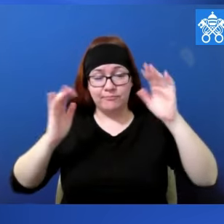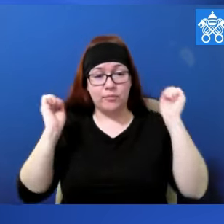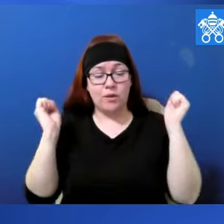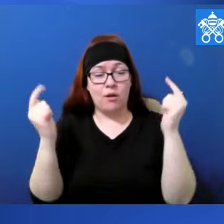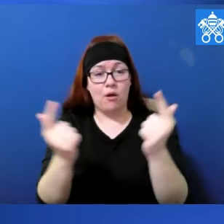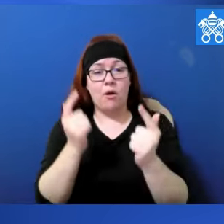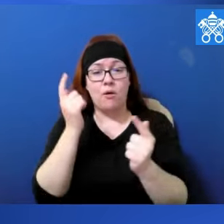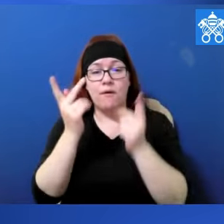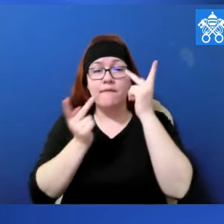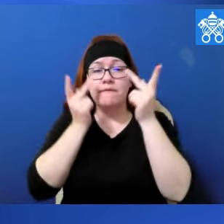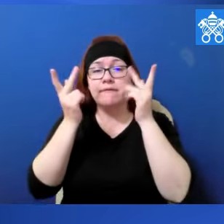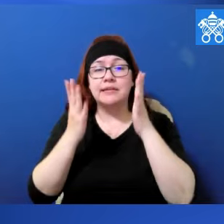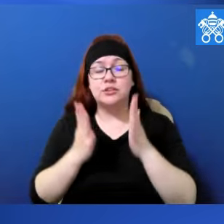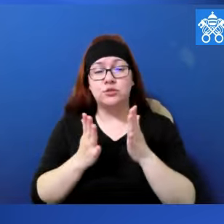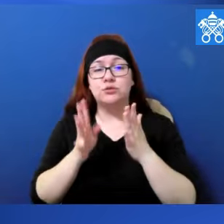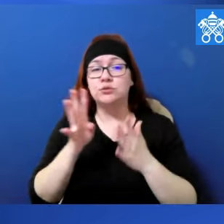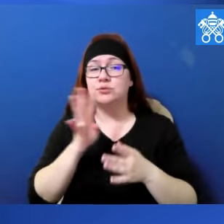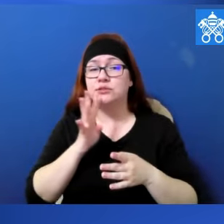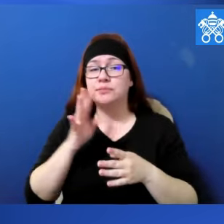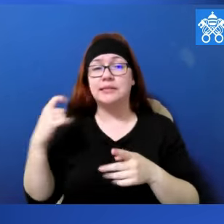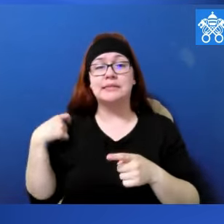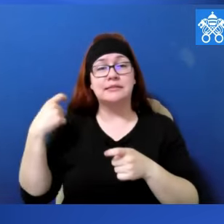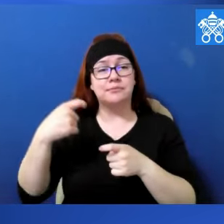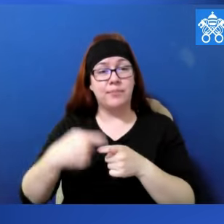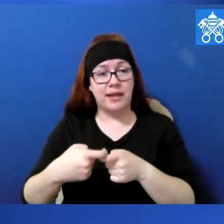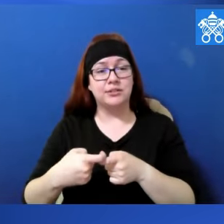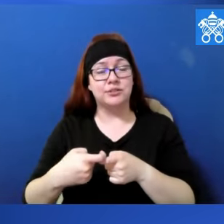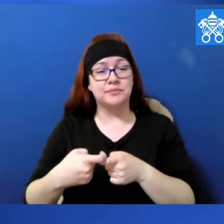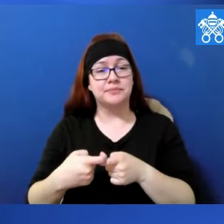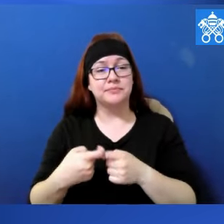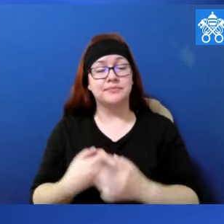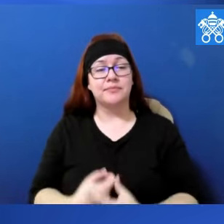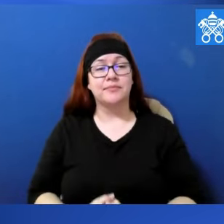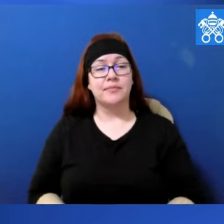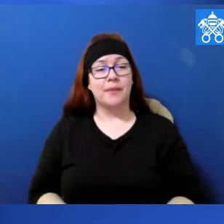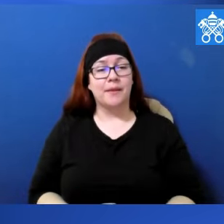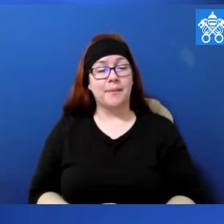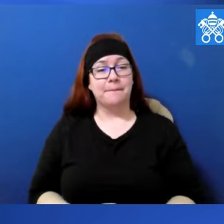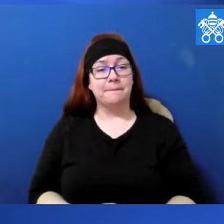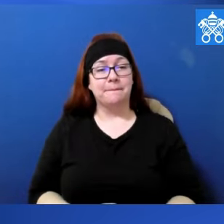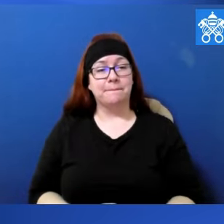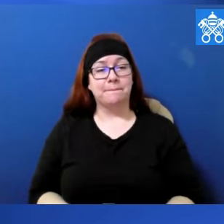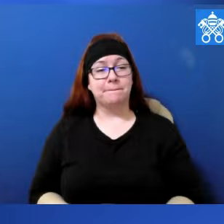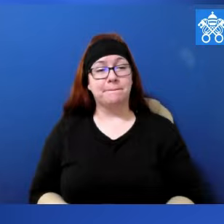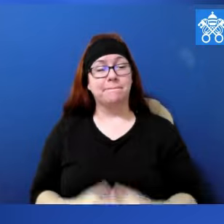Saludo cordialmente los peregrinos. I cordially greet the Spanish-speaking pilgrims.